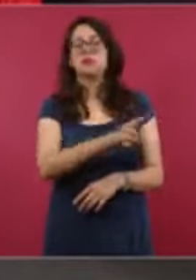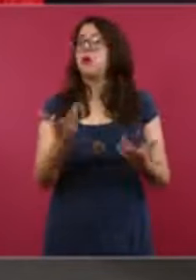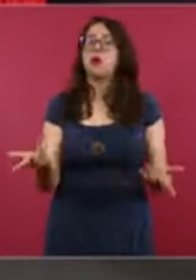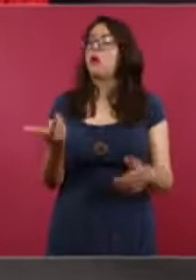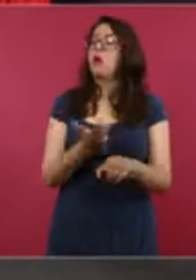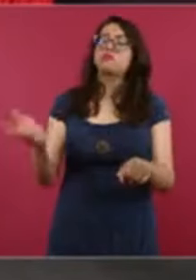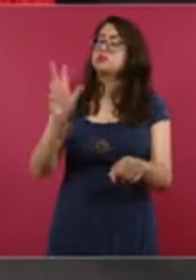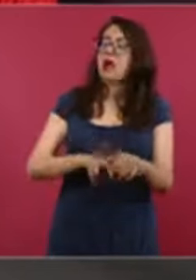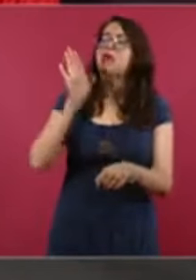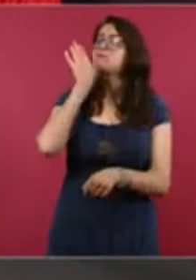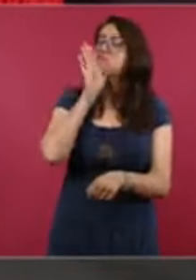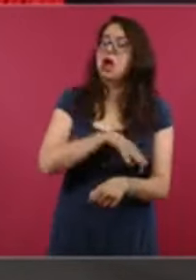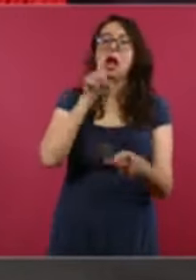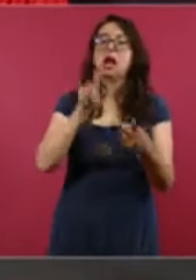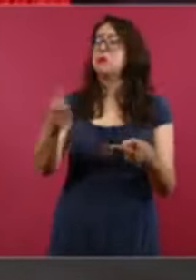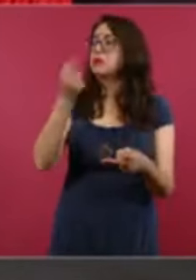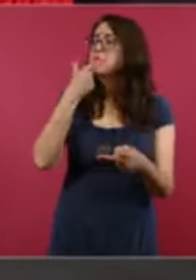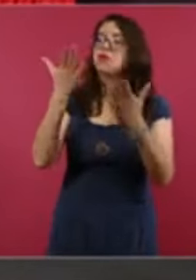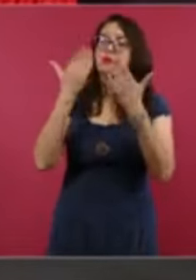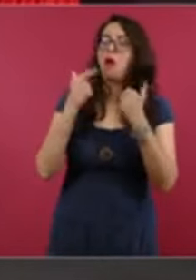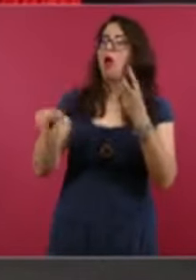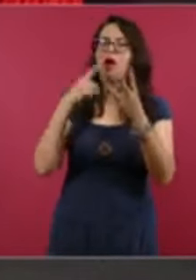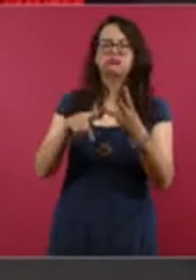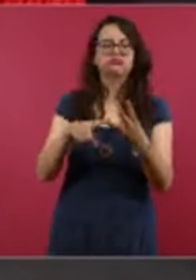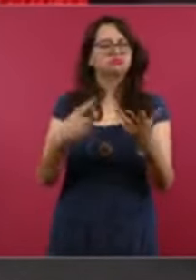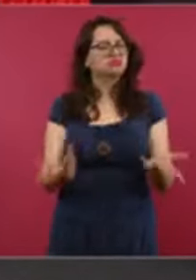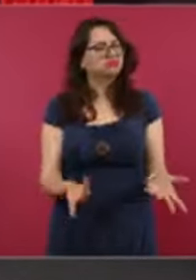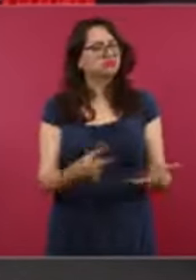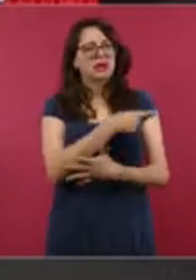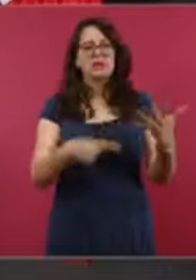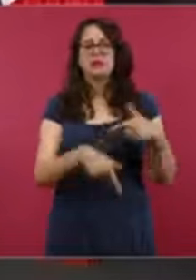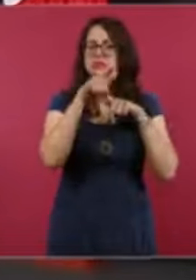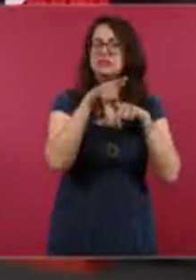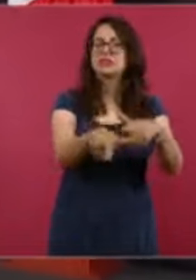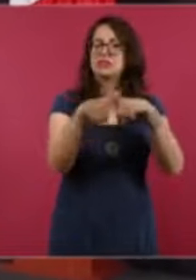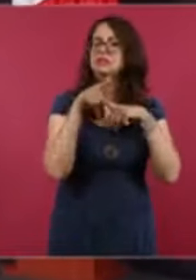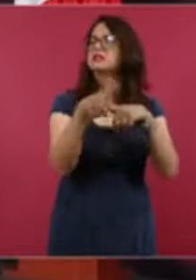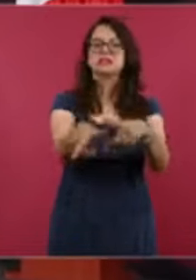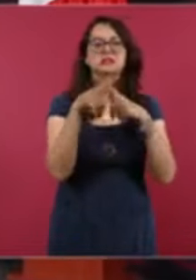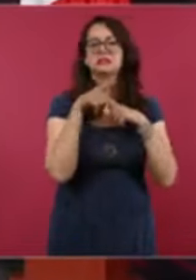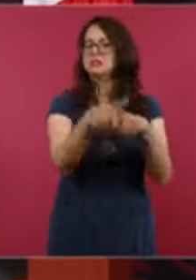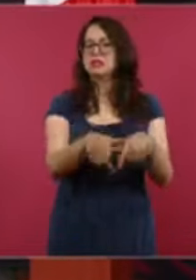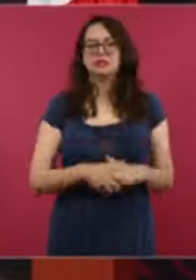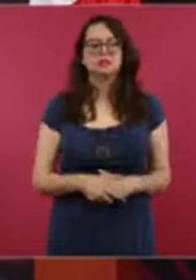adversarios de los medios de manipulación. Toda la narrativa del debate fue eso.